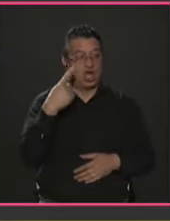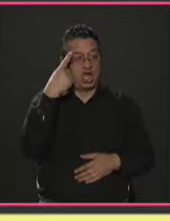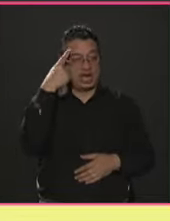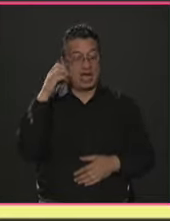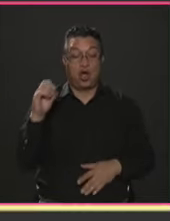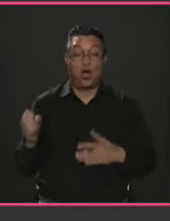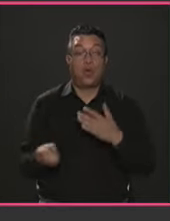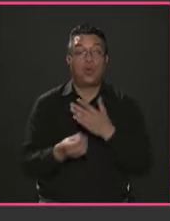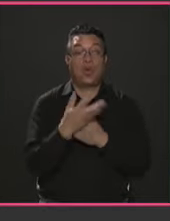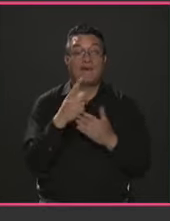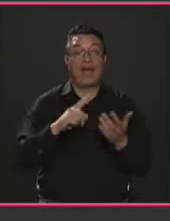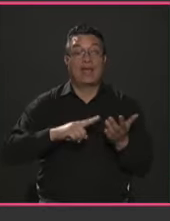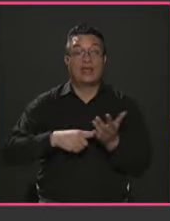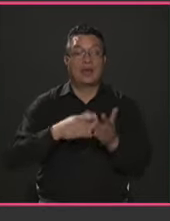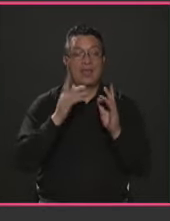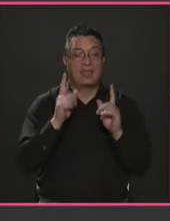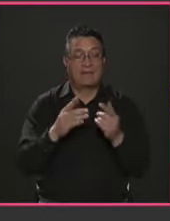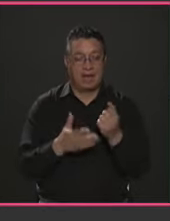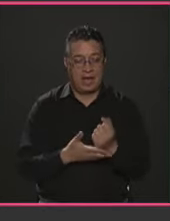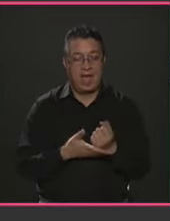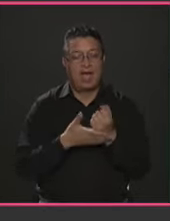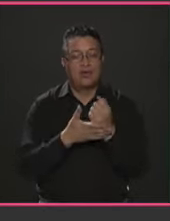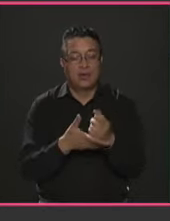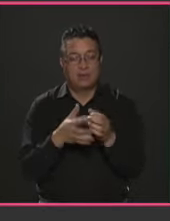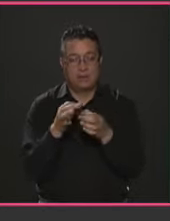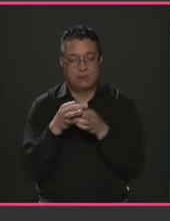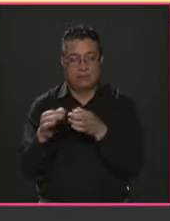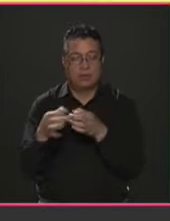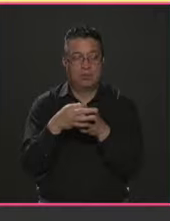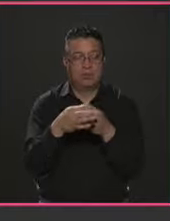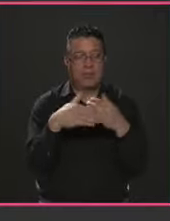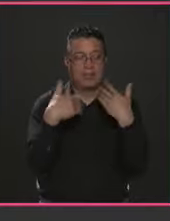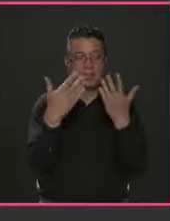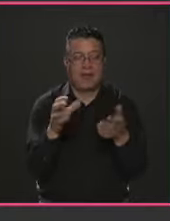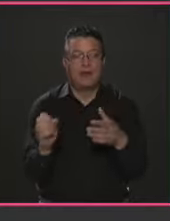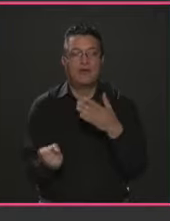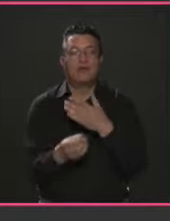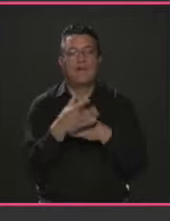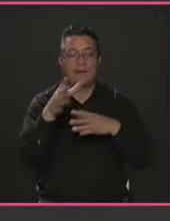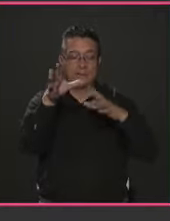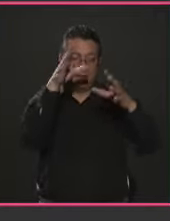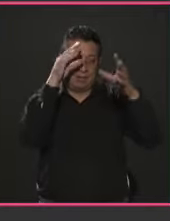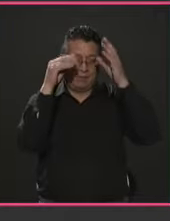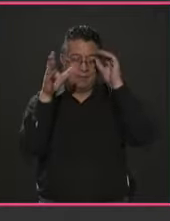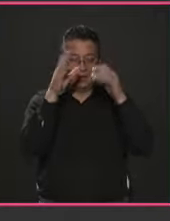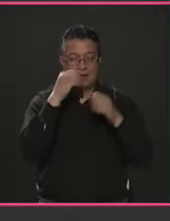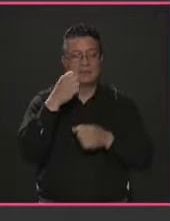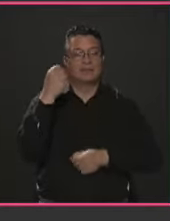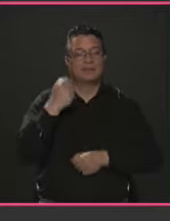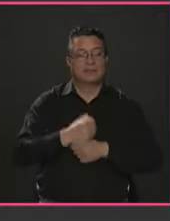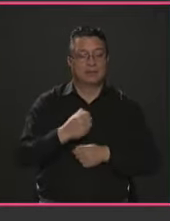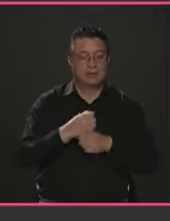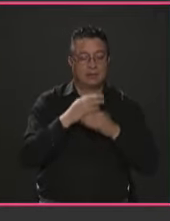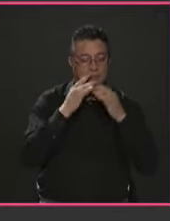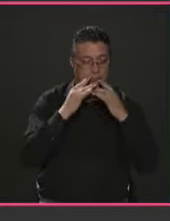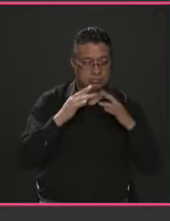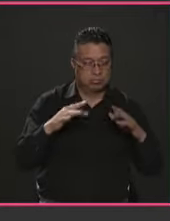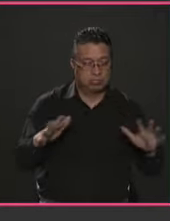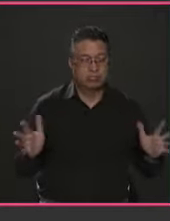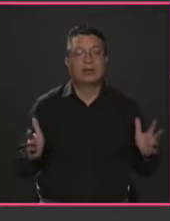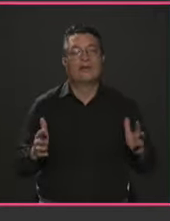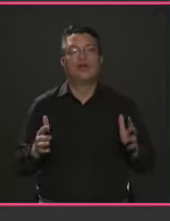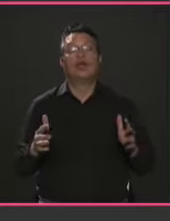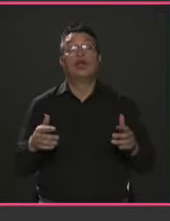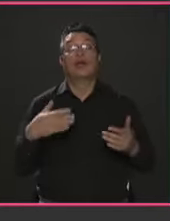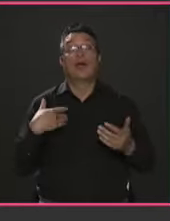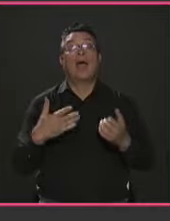tecnologías tienen que ayudar a hacer crecer al sector creativo que puedan entregar nuevas experiencias de producción de creación de distribución